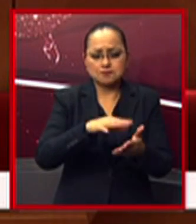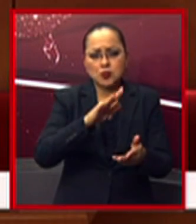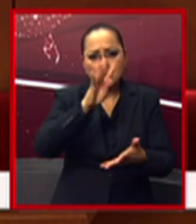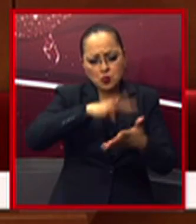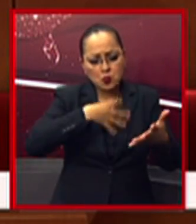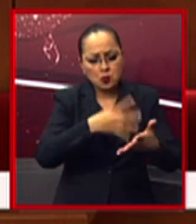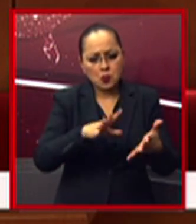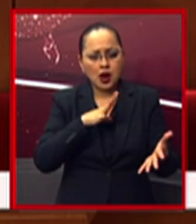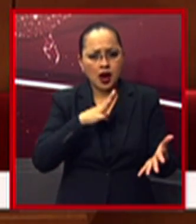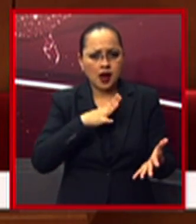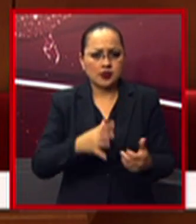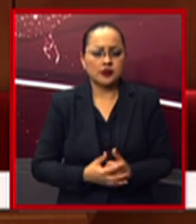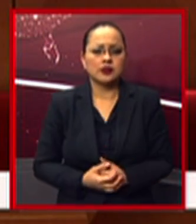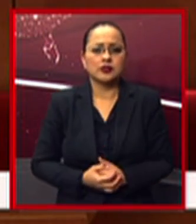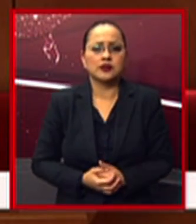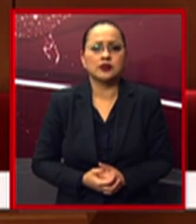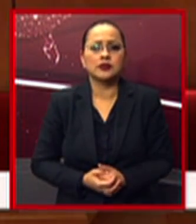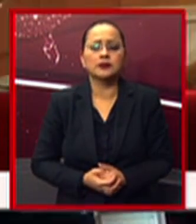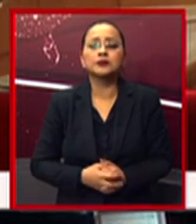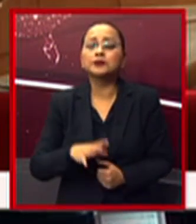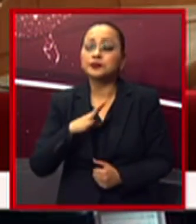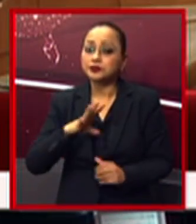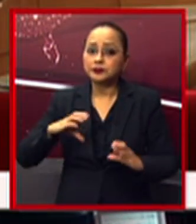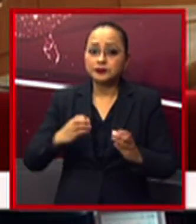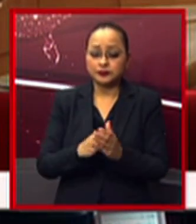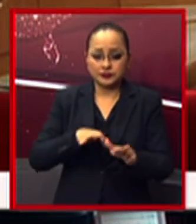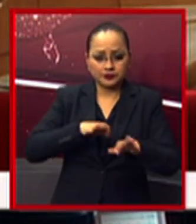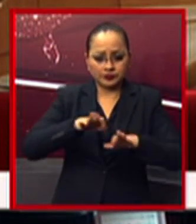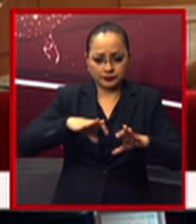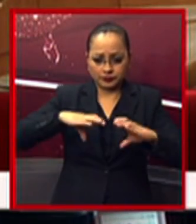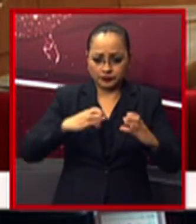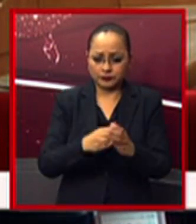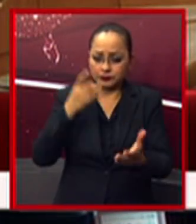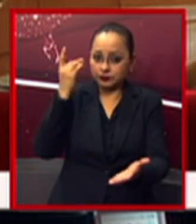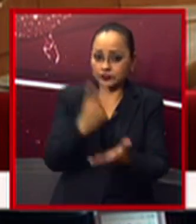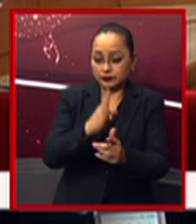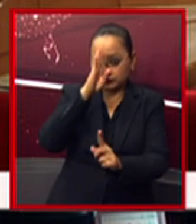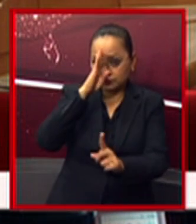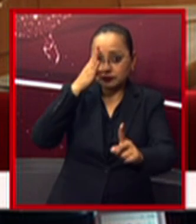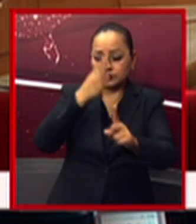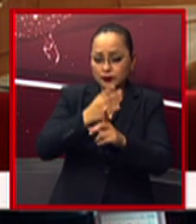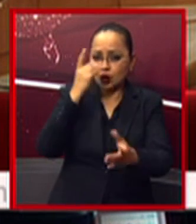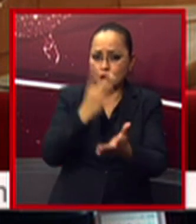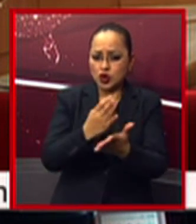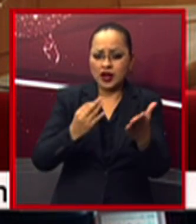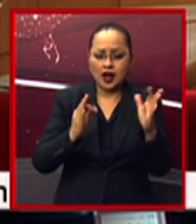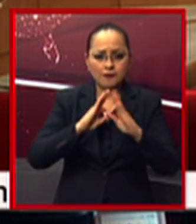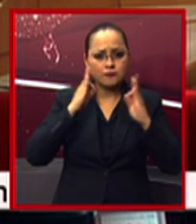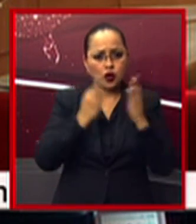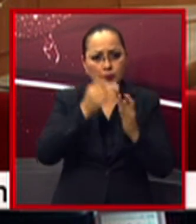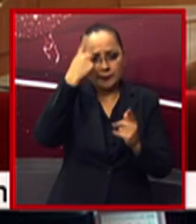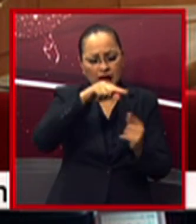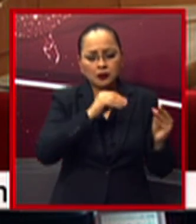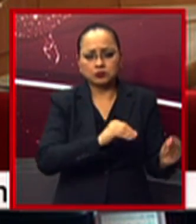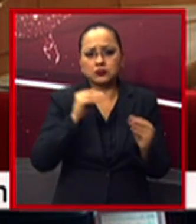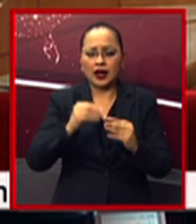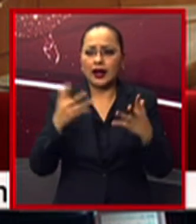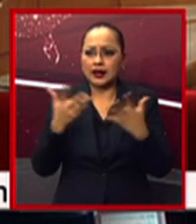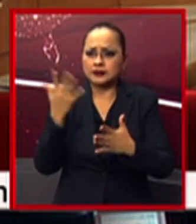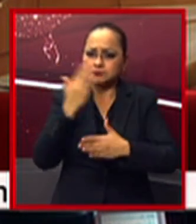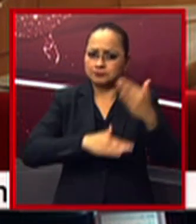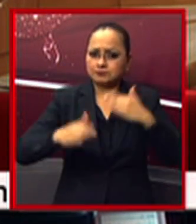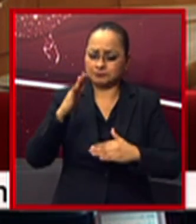sentenciadas, en el que el trabajo ya no será exclusivamente único incentivo que tenga para lograr